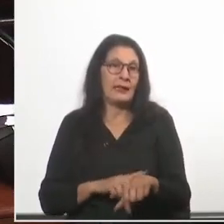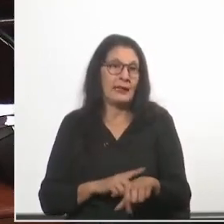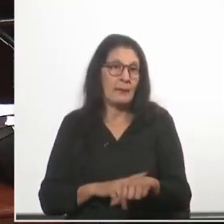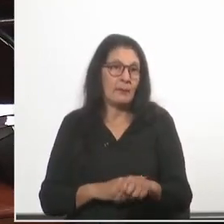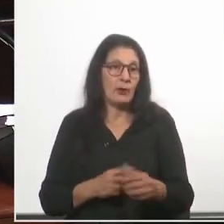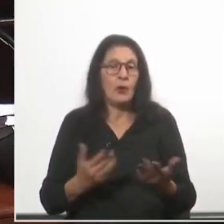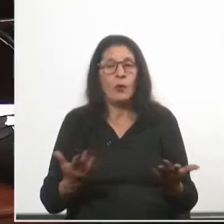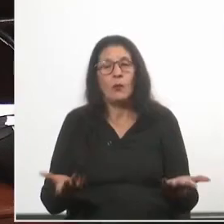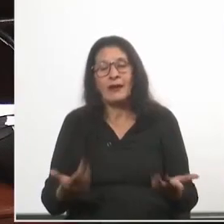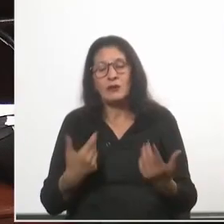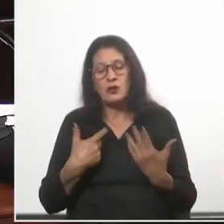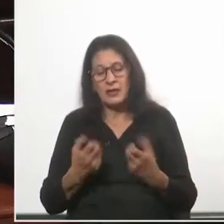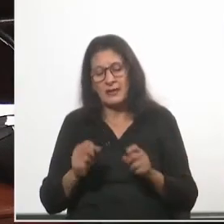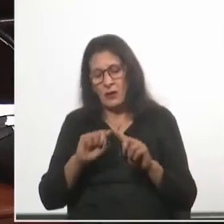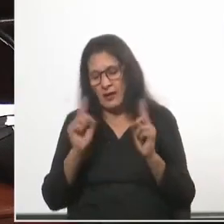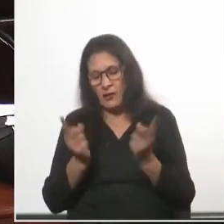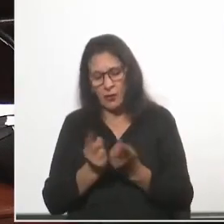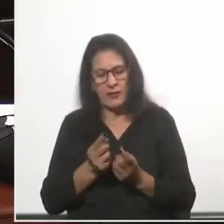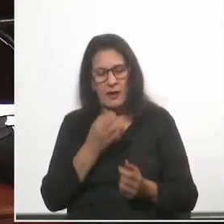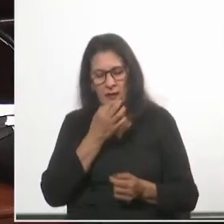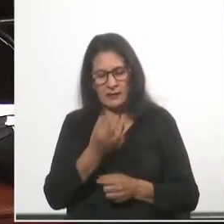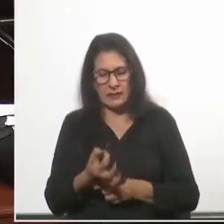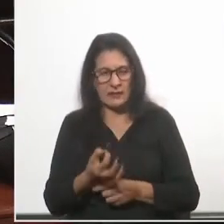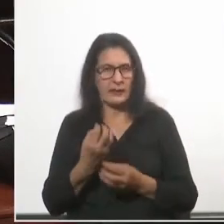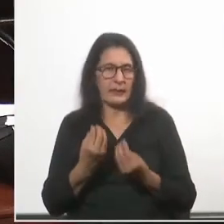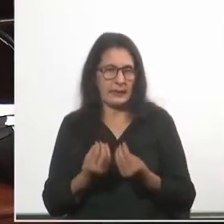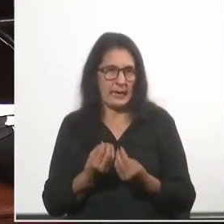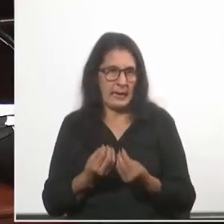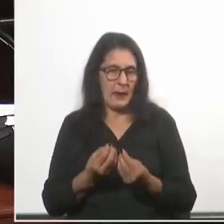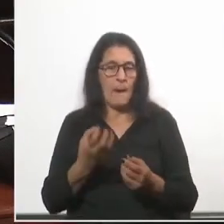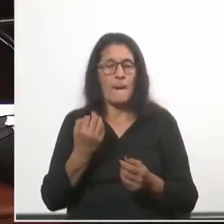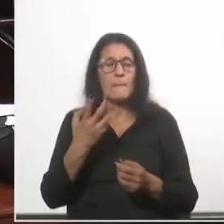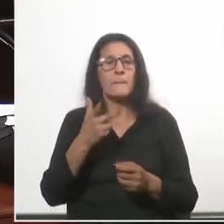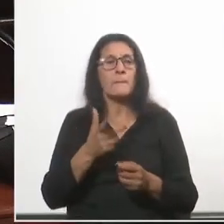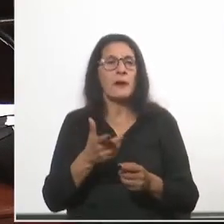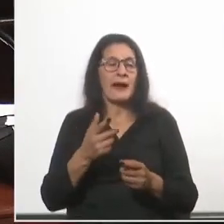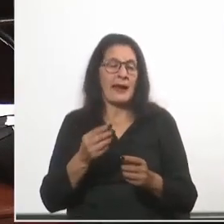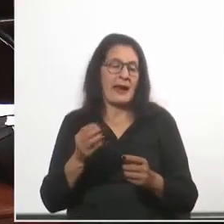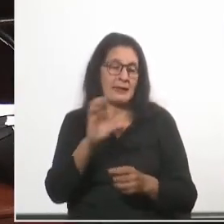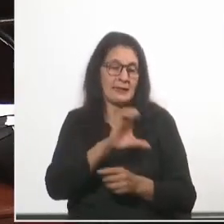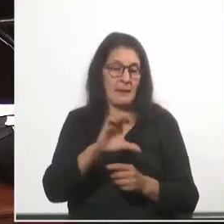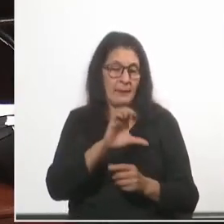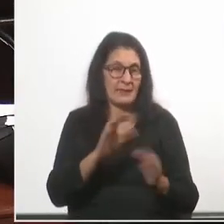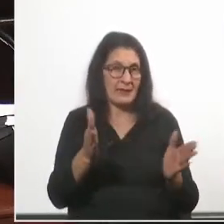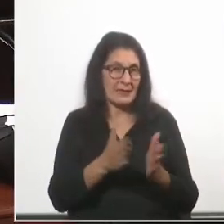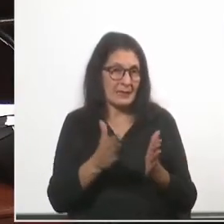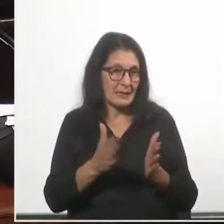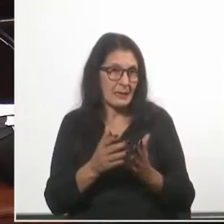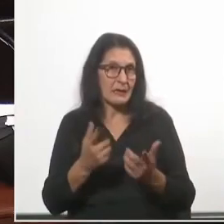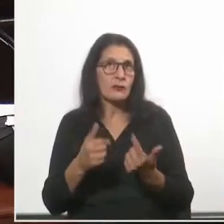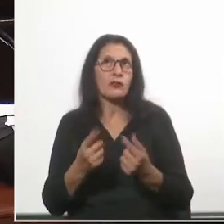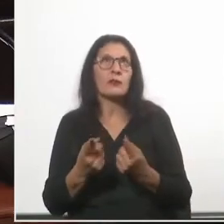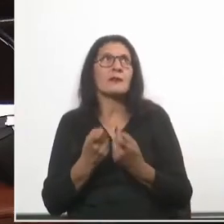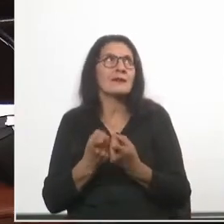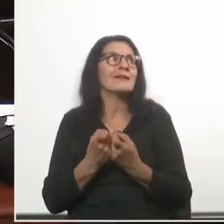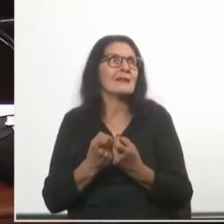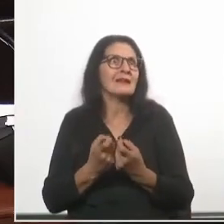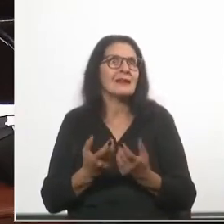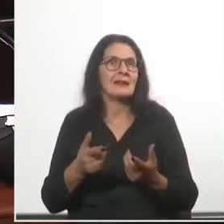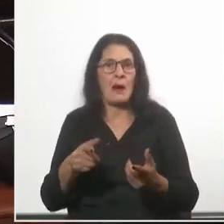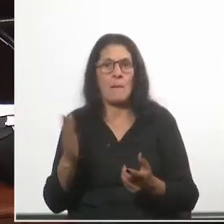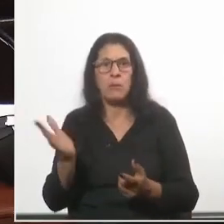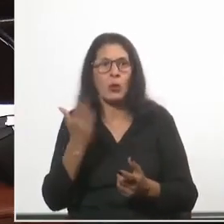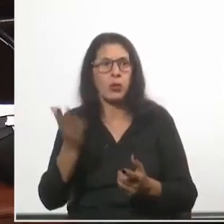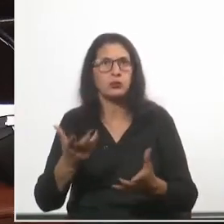tiempo. Bueno, yo quiero redondear esto diciendo que para los pequeños y medianos productores es imprescindible tener una salida para esa